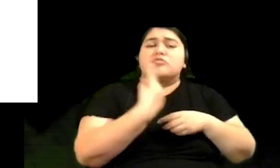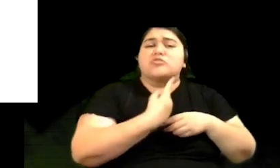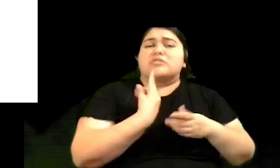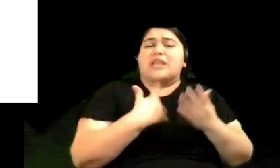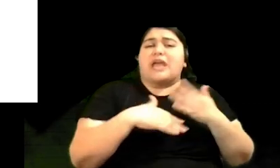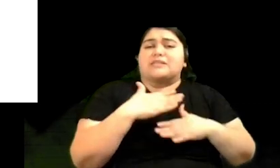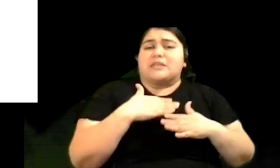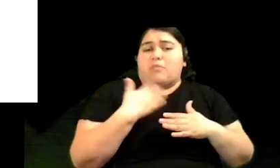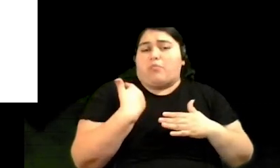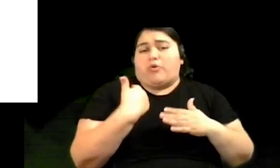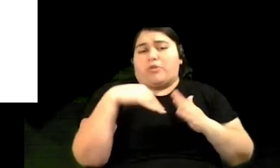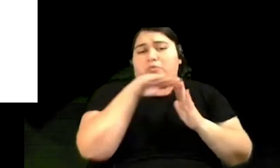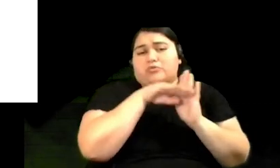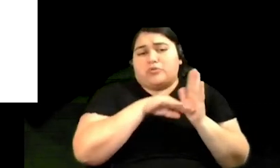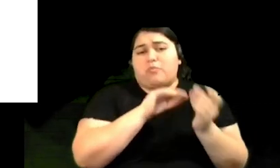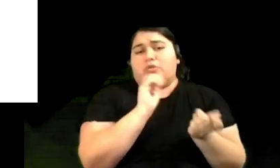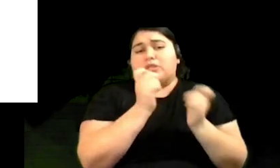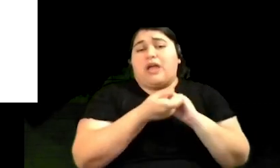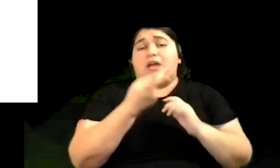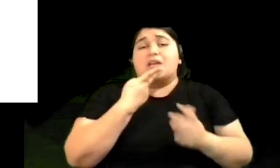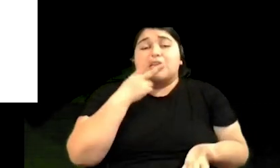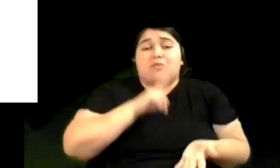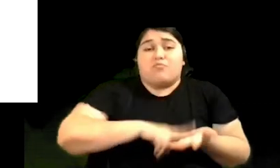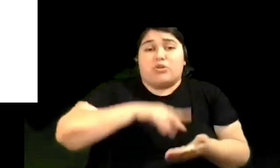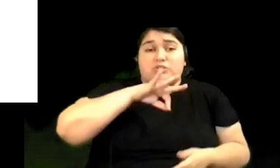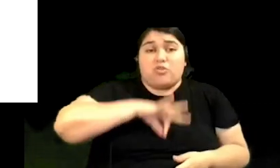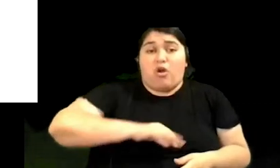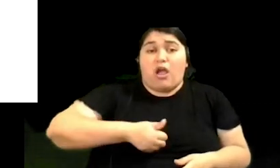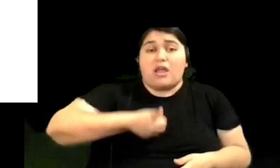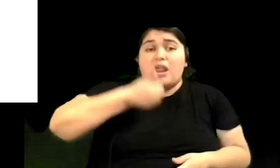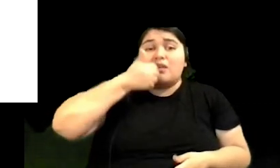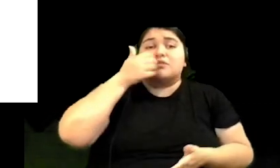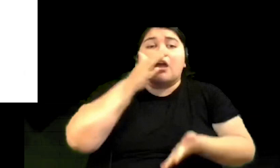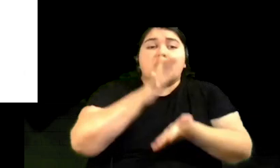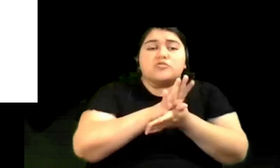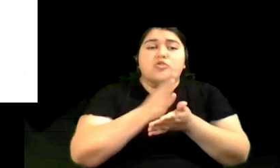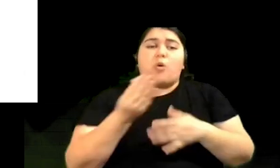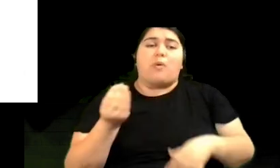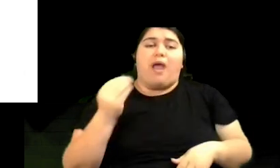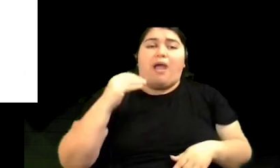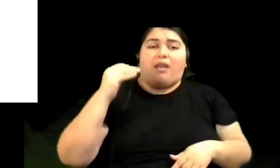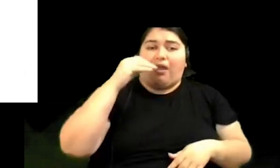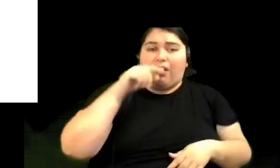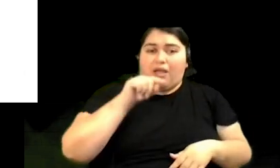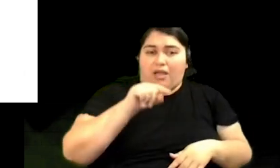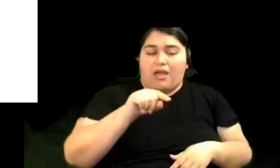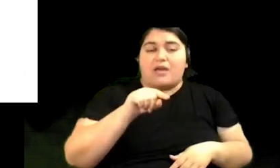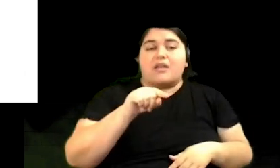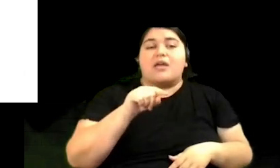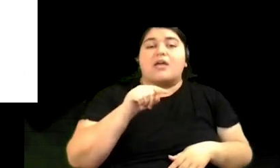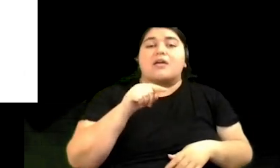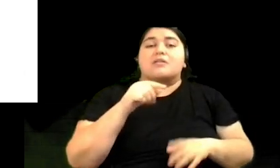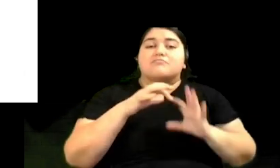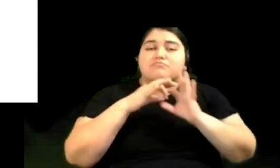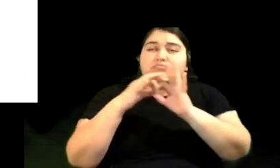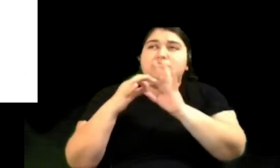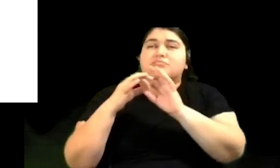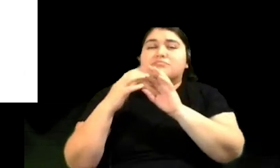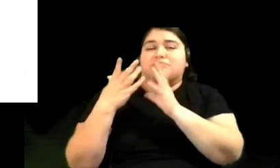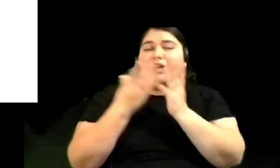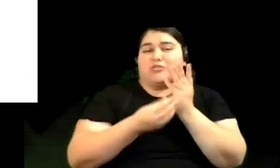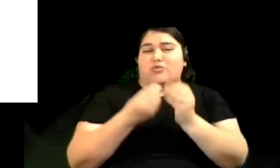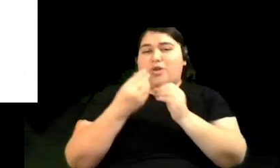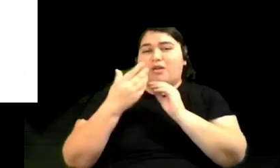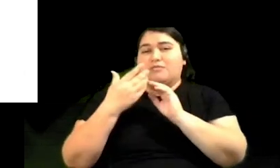Y modificar, por ejemplo, en el impuesto a las ganancias, el tema de aplicar exenciones para aquellos sujetos que sean amigables con el ambiente. Por ejemplo, si hace